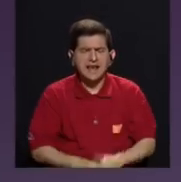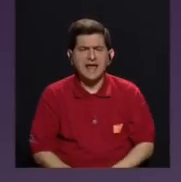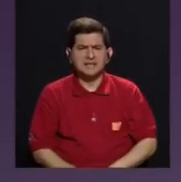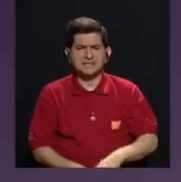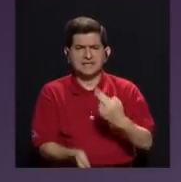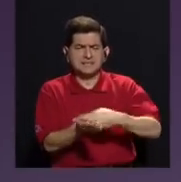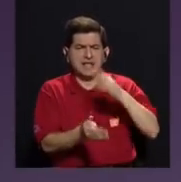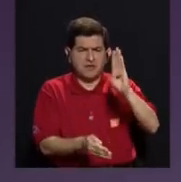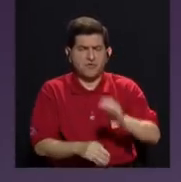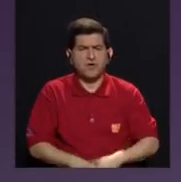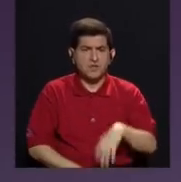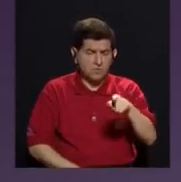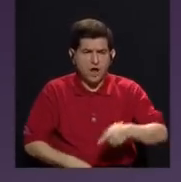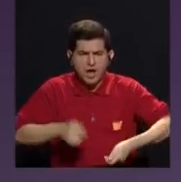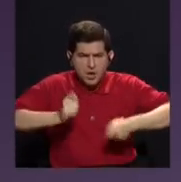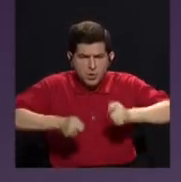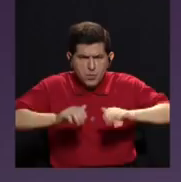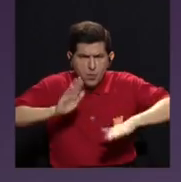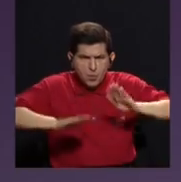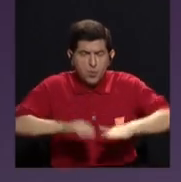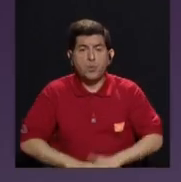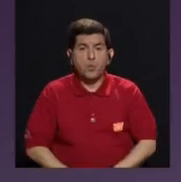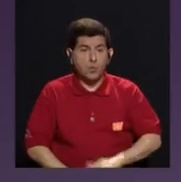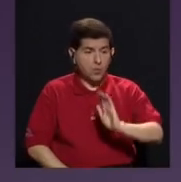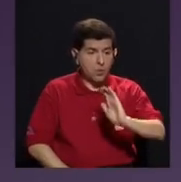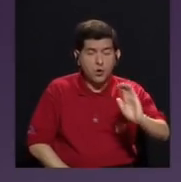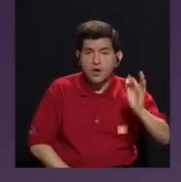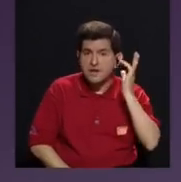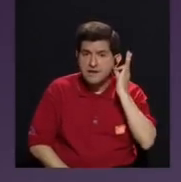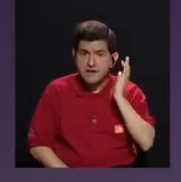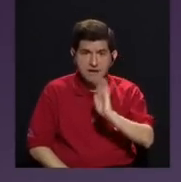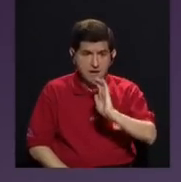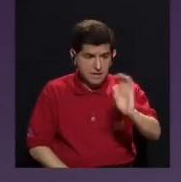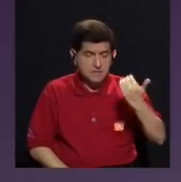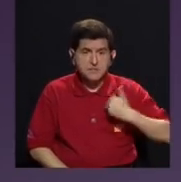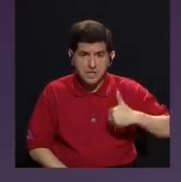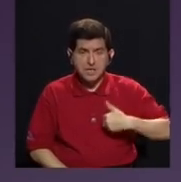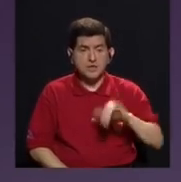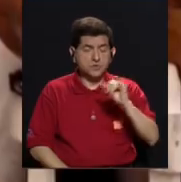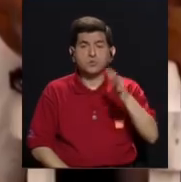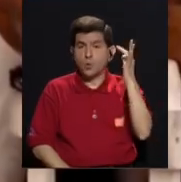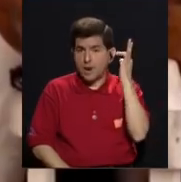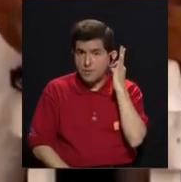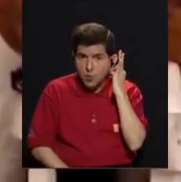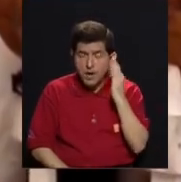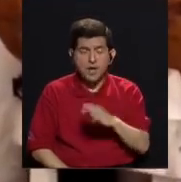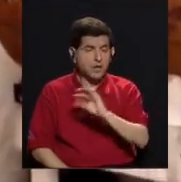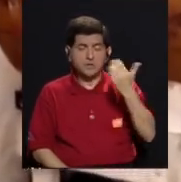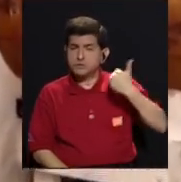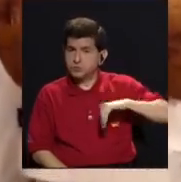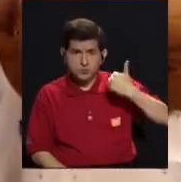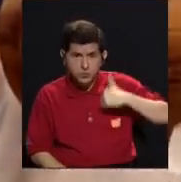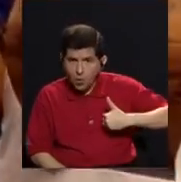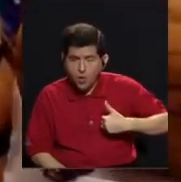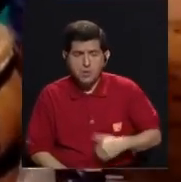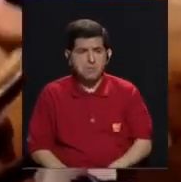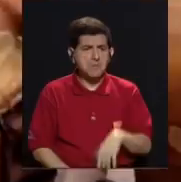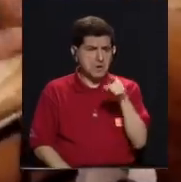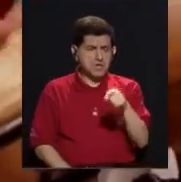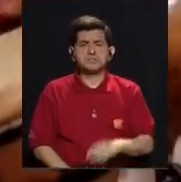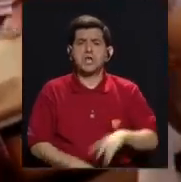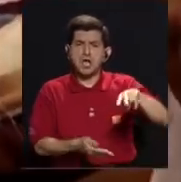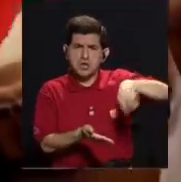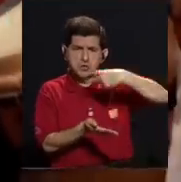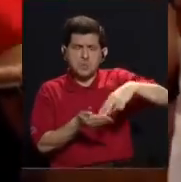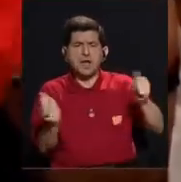únicamente no hay niños también hay niñas tomando clases de percusión hay muchas mujeres tomando clases de percusión hay hombres que se atreven a salir a bailar